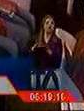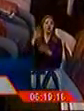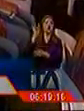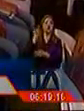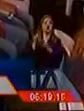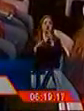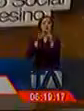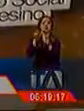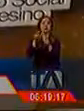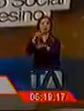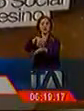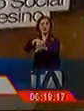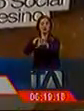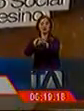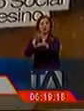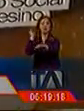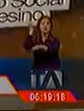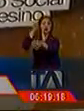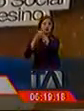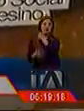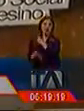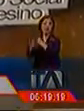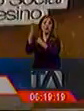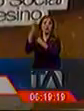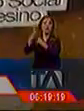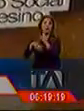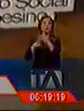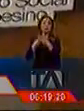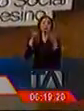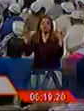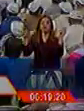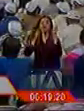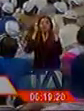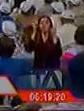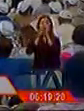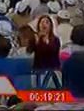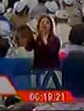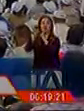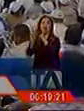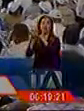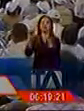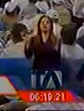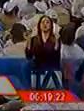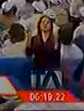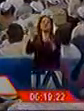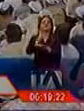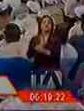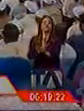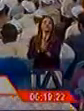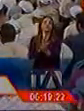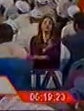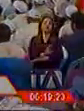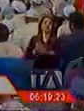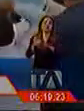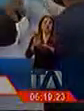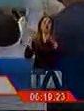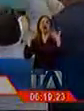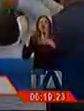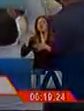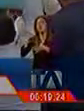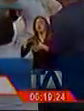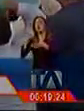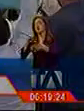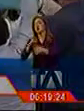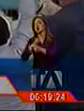agricultores y pescadores para conmemorar los 50 años del Seguro Campesino. Fue el lugar para hablar de las tareas pendientes, pero también de las aspiraciones